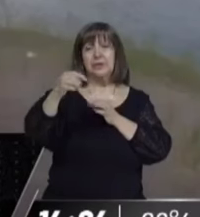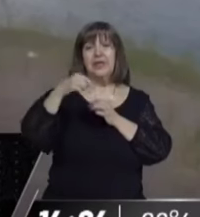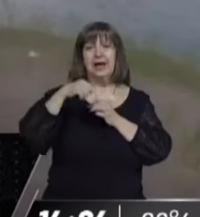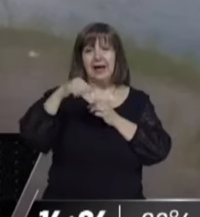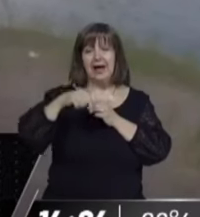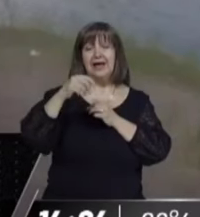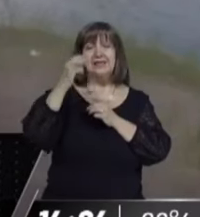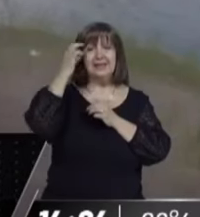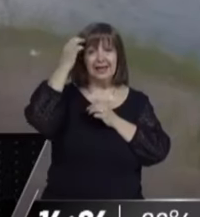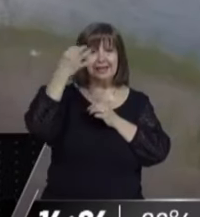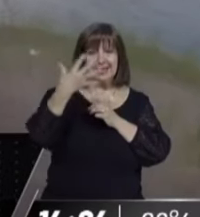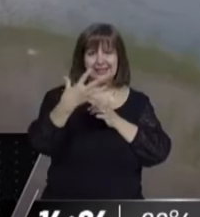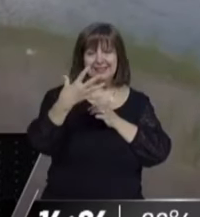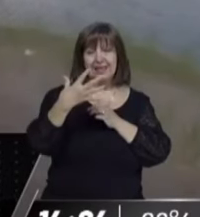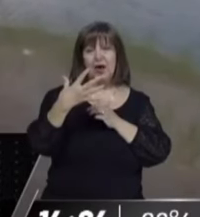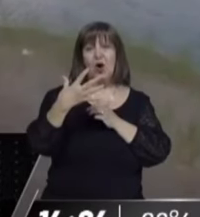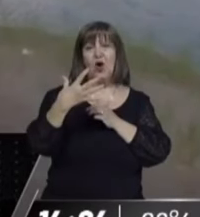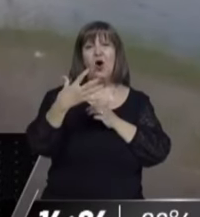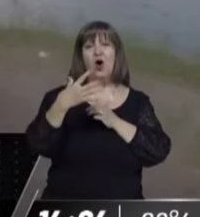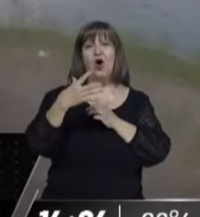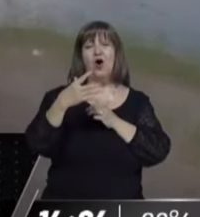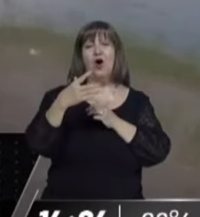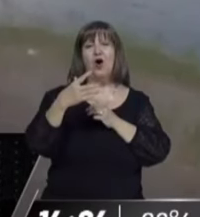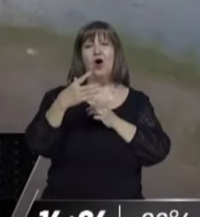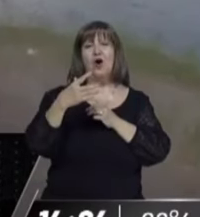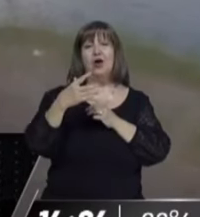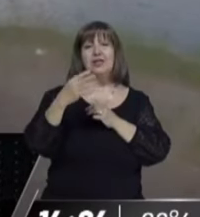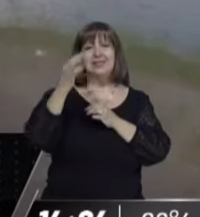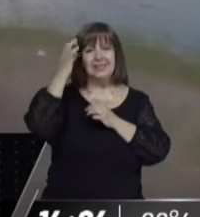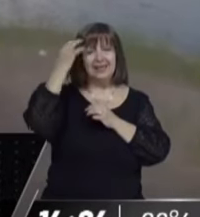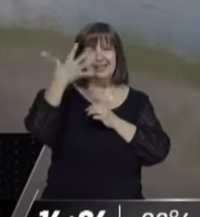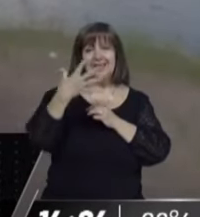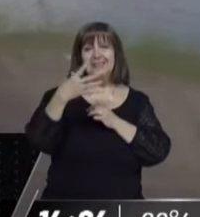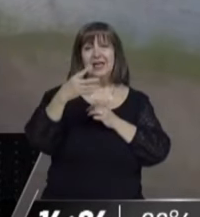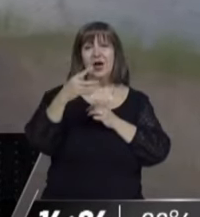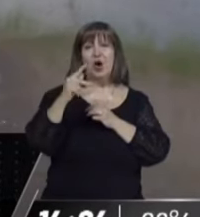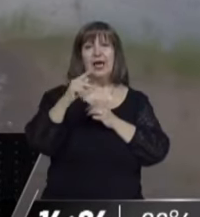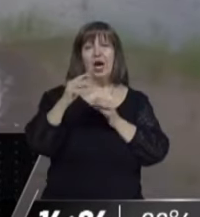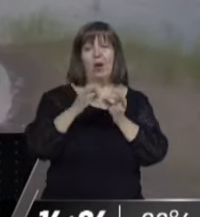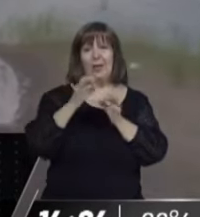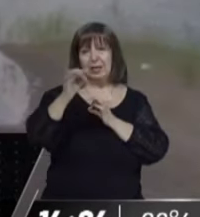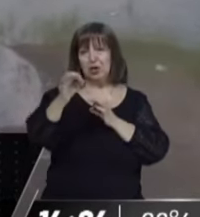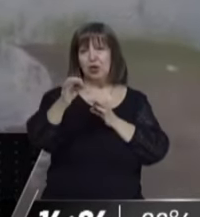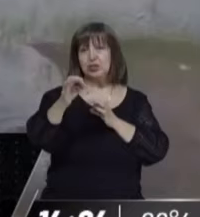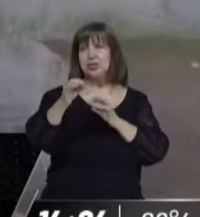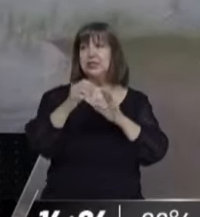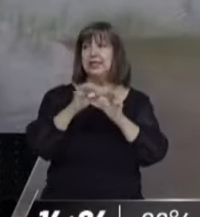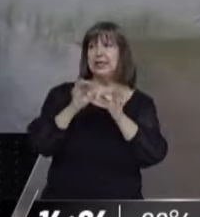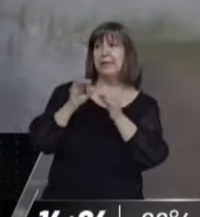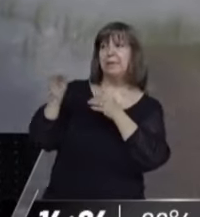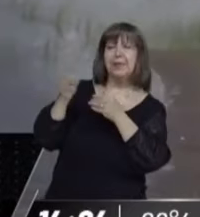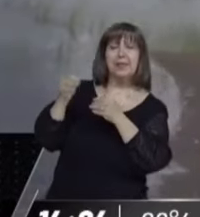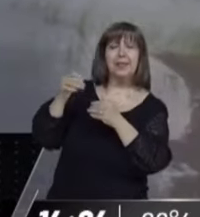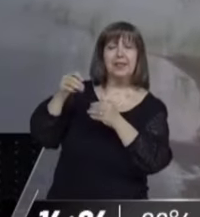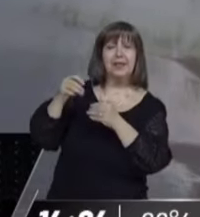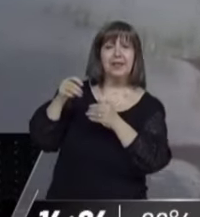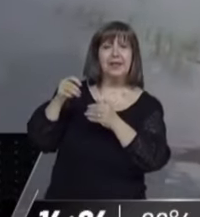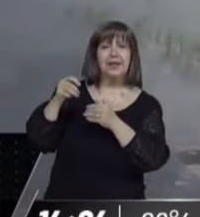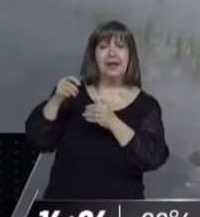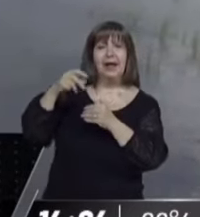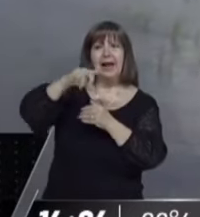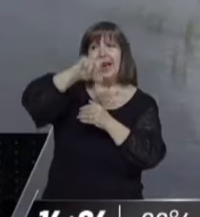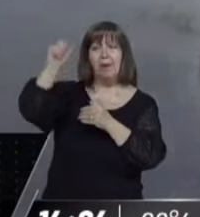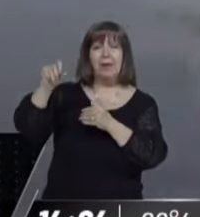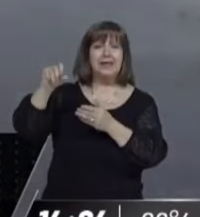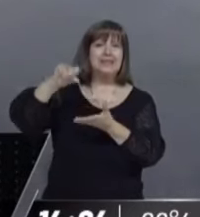35 hasta la desembocadura del río Desaguadero. Cerquita, ¿cuánto estamos de La Paz? Estamos del centro, 10 minutos más o